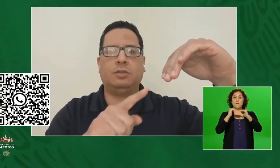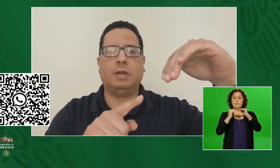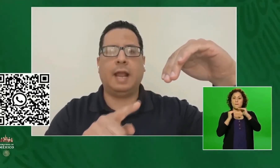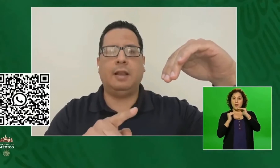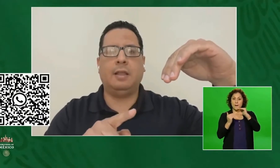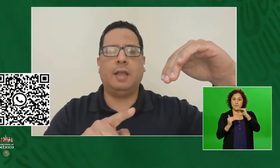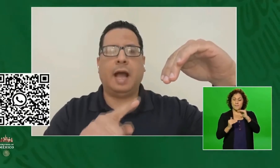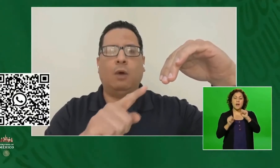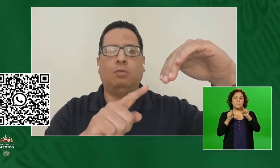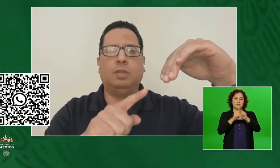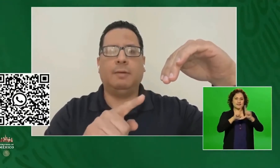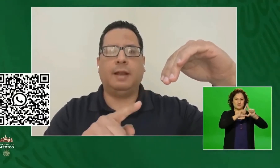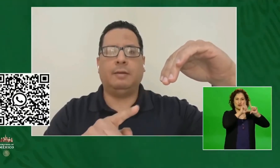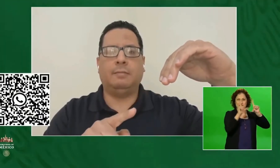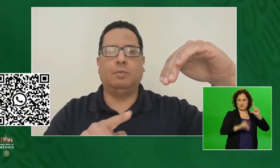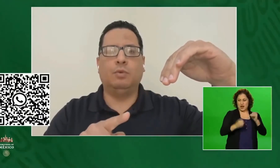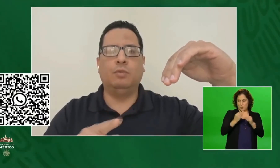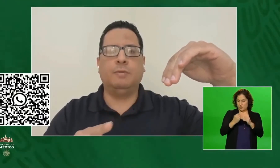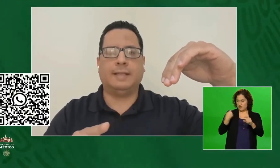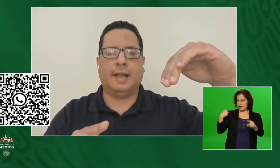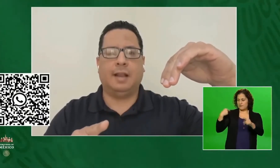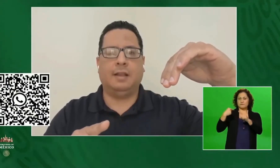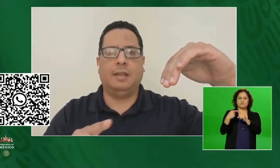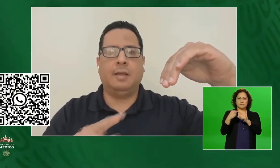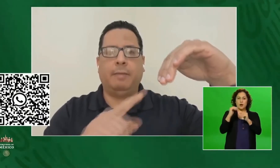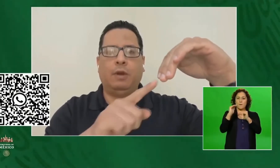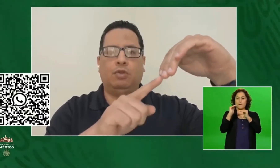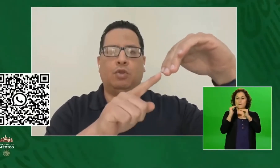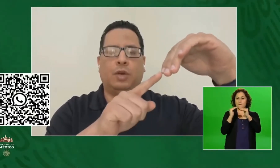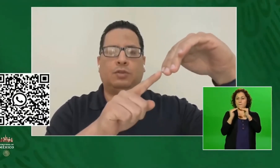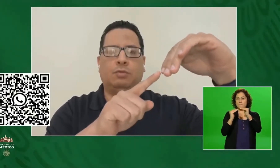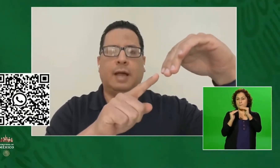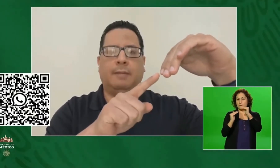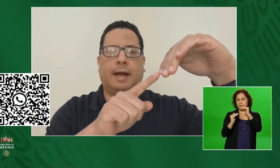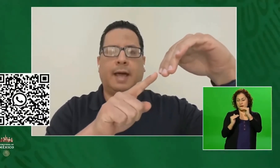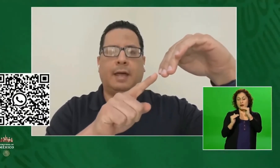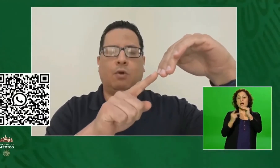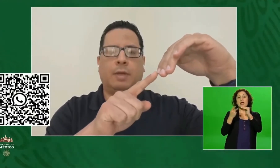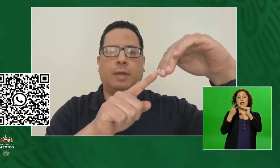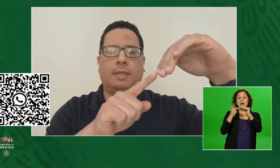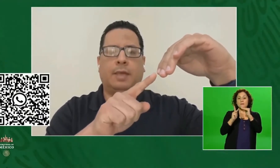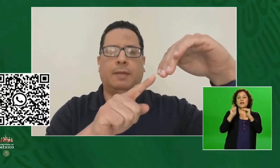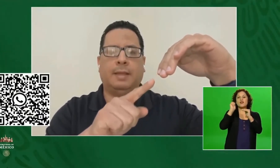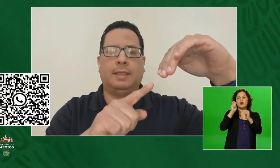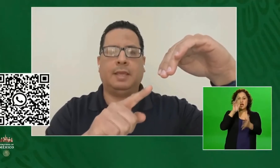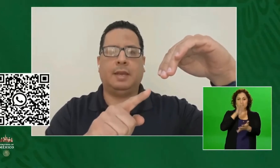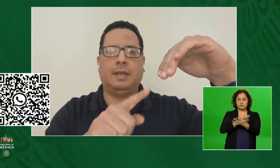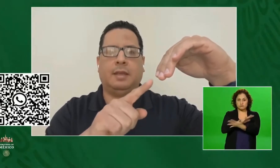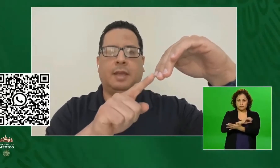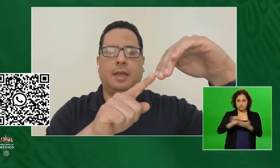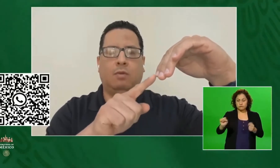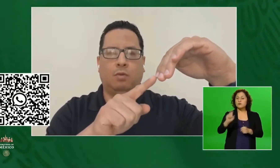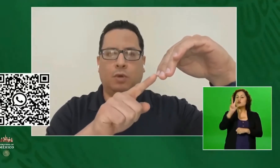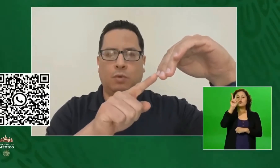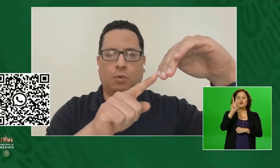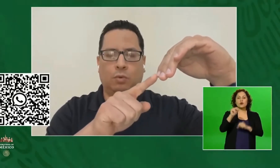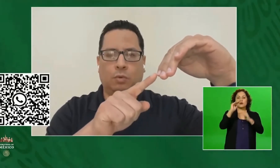hecho el nivel nacional, a un nivel muy, muy basal. Pero no es una bajada, obviamente, que